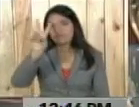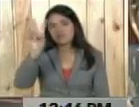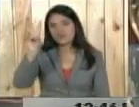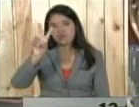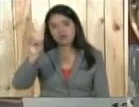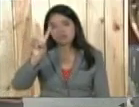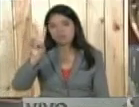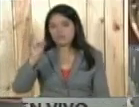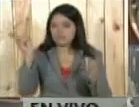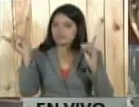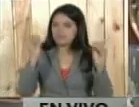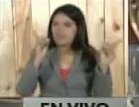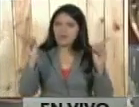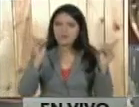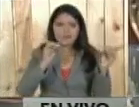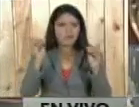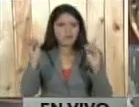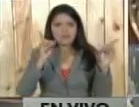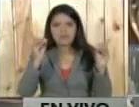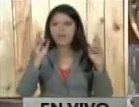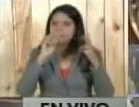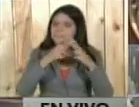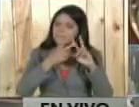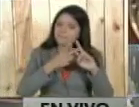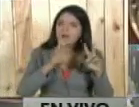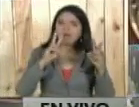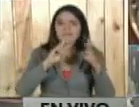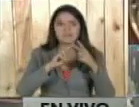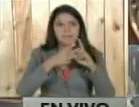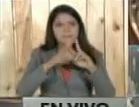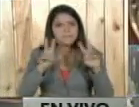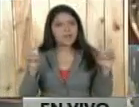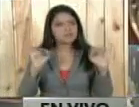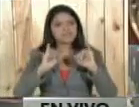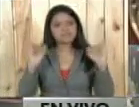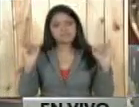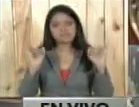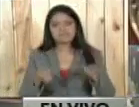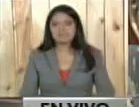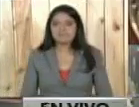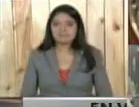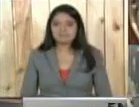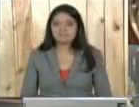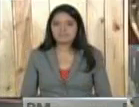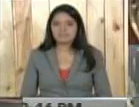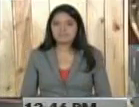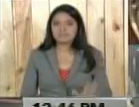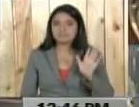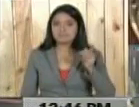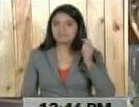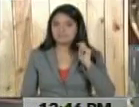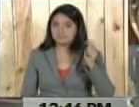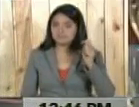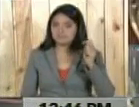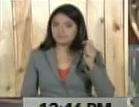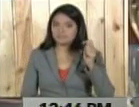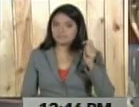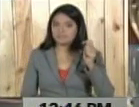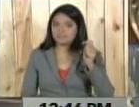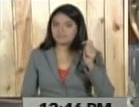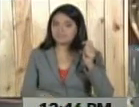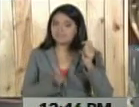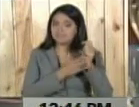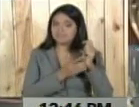Diálogo, diálogo y diálogo. Paz, paz y paz. Más nada. Y aquí está el